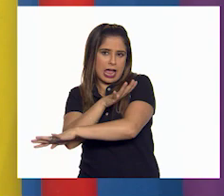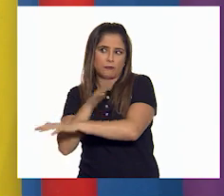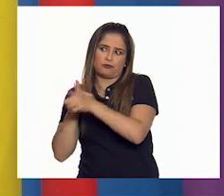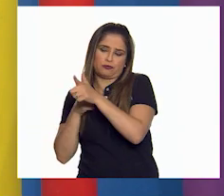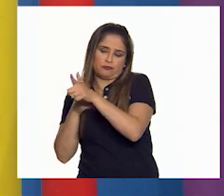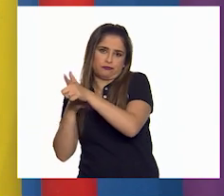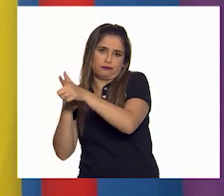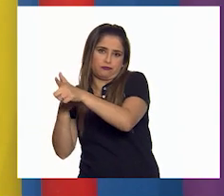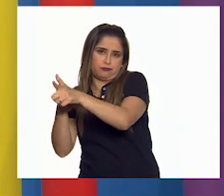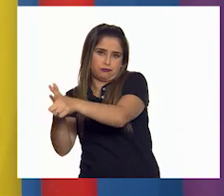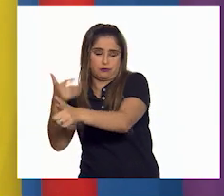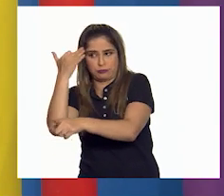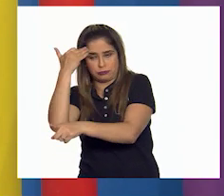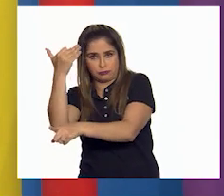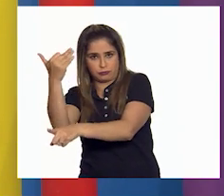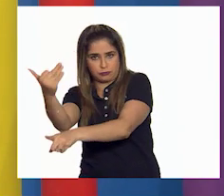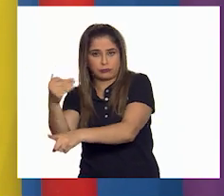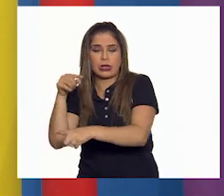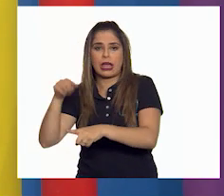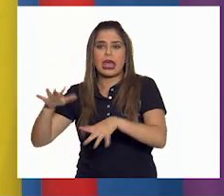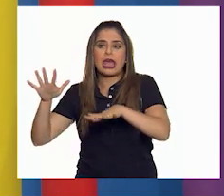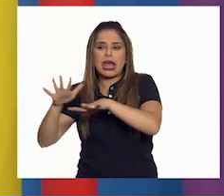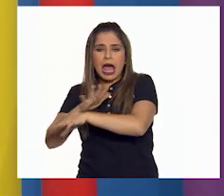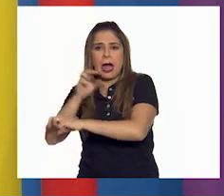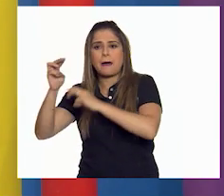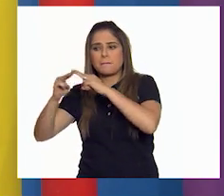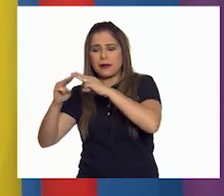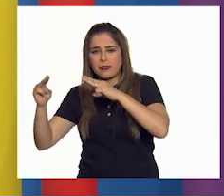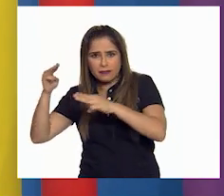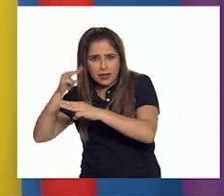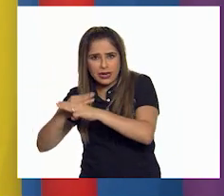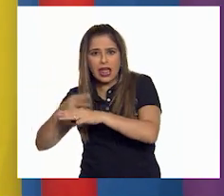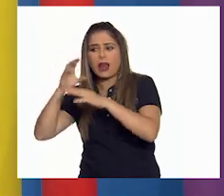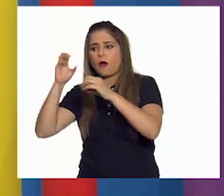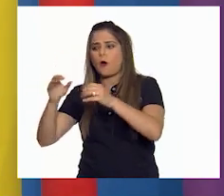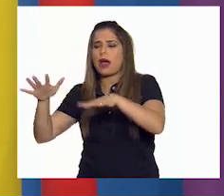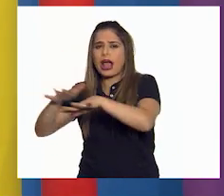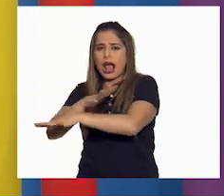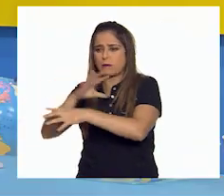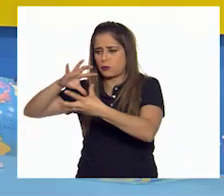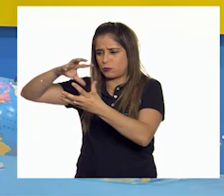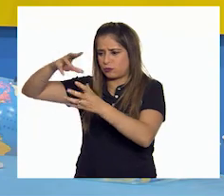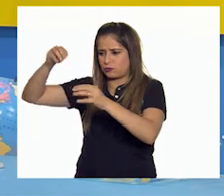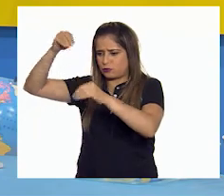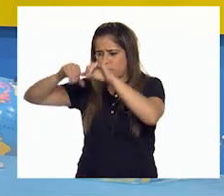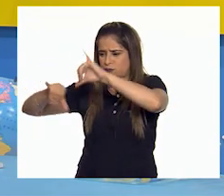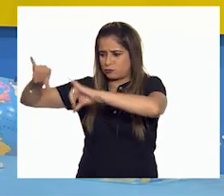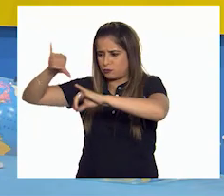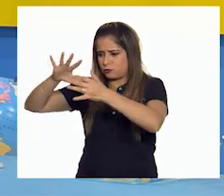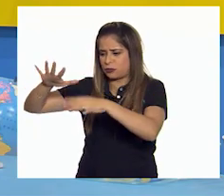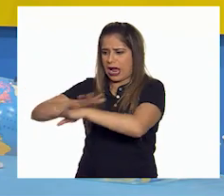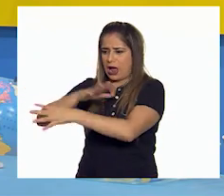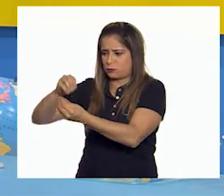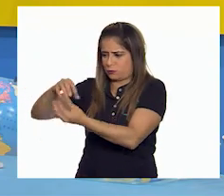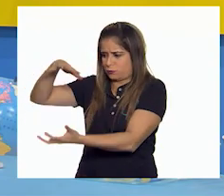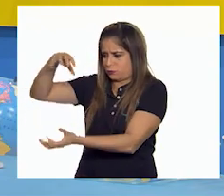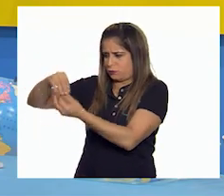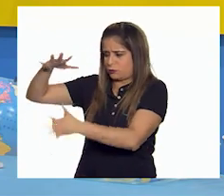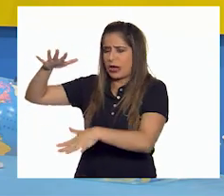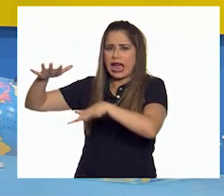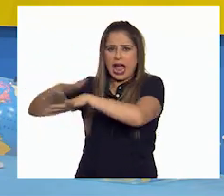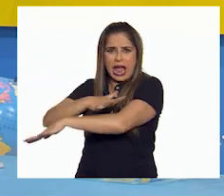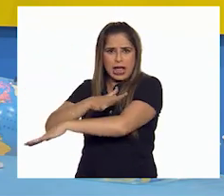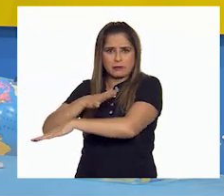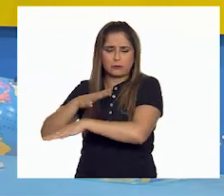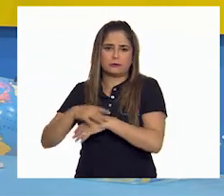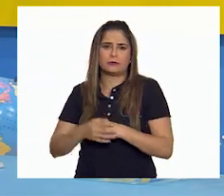con cambios en la composición de un material y la formación de nuevas sustancias. Perfecto, ¿eh? Recordemos que el